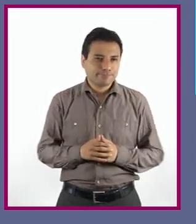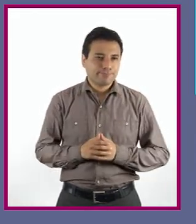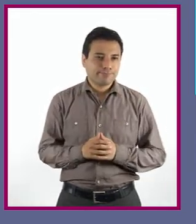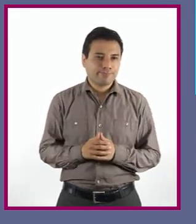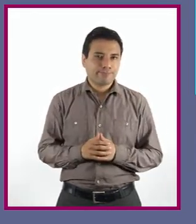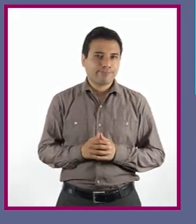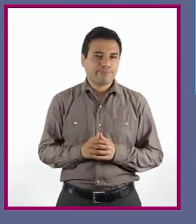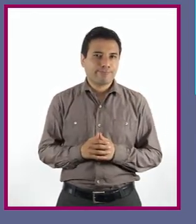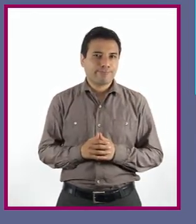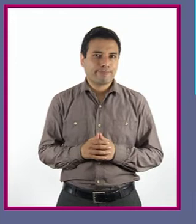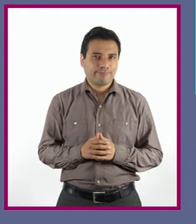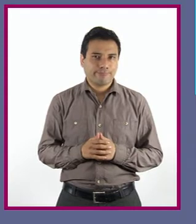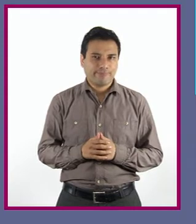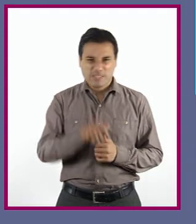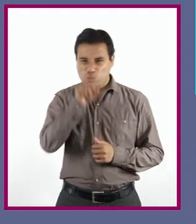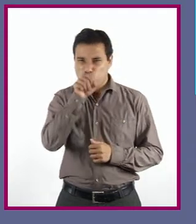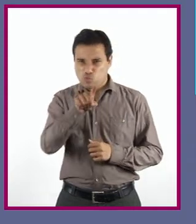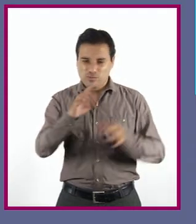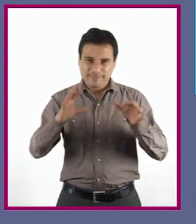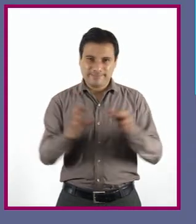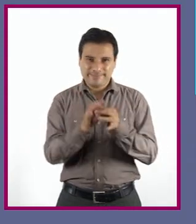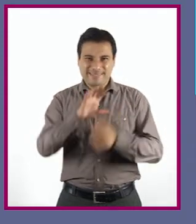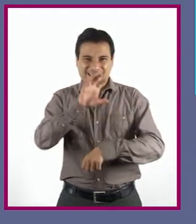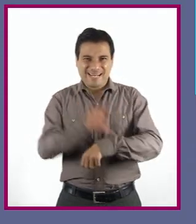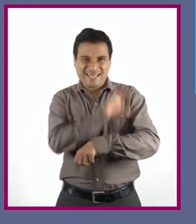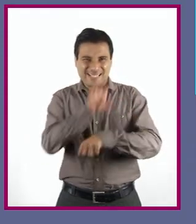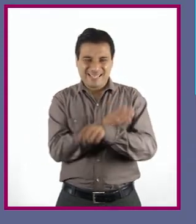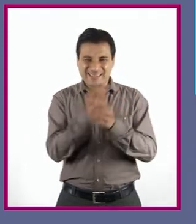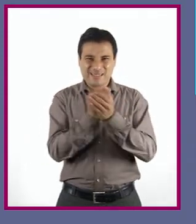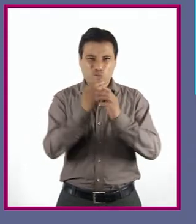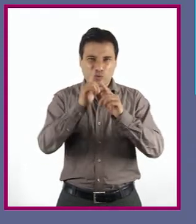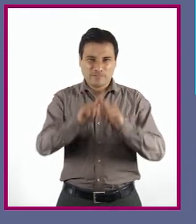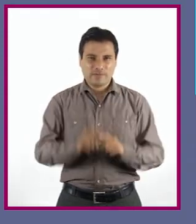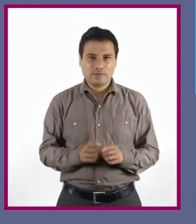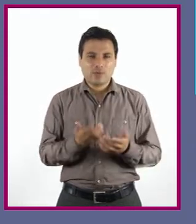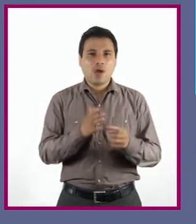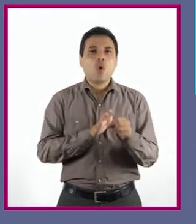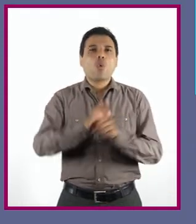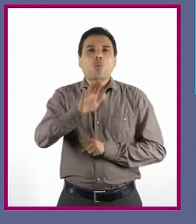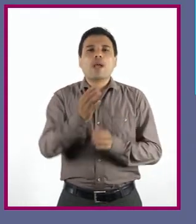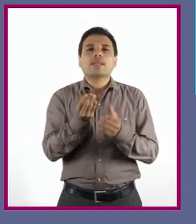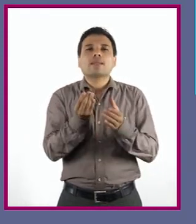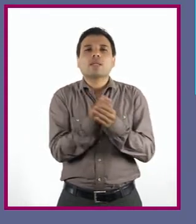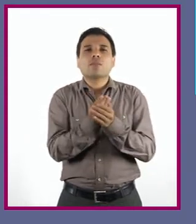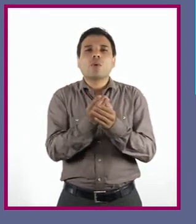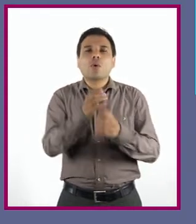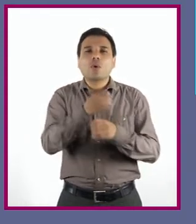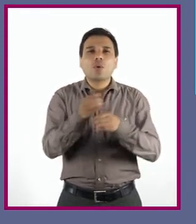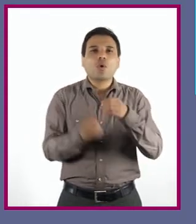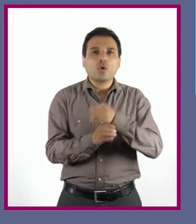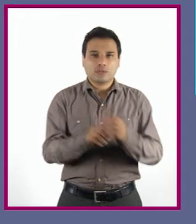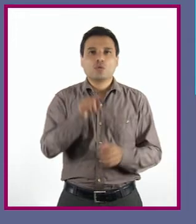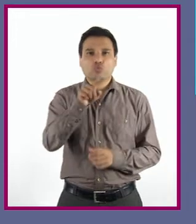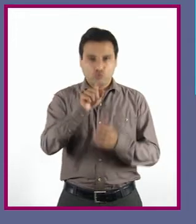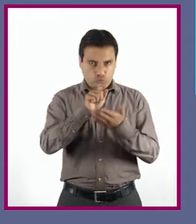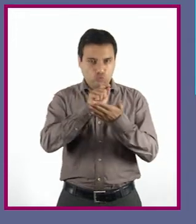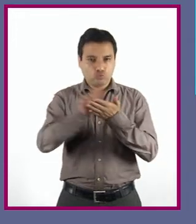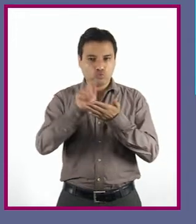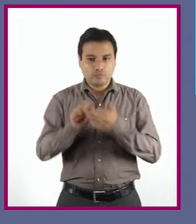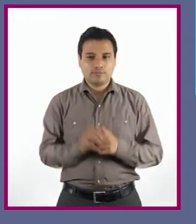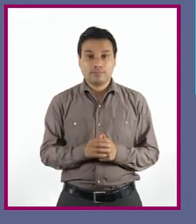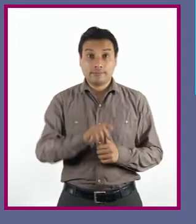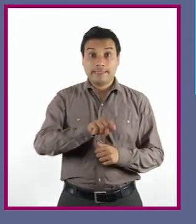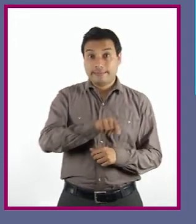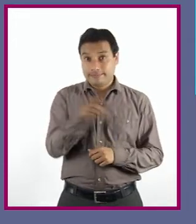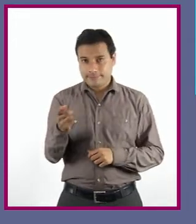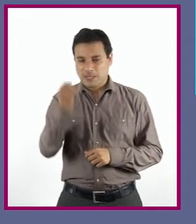de energía que hemos estudiado. Anoten de qué tipo de objetos se trata y coloquen una imagen